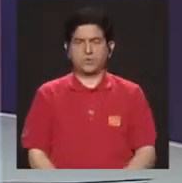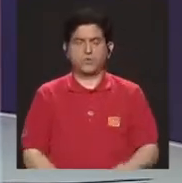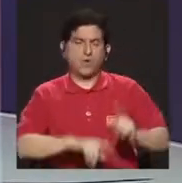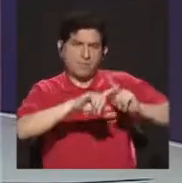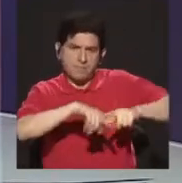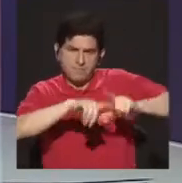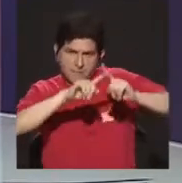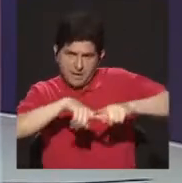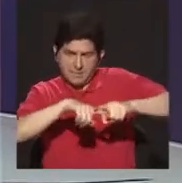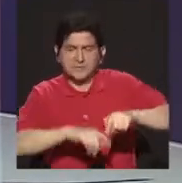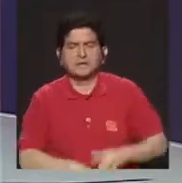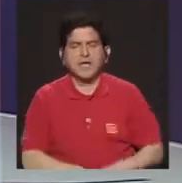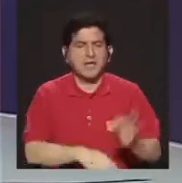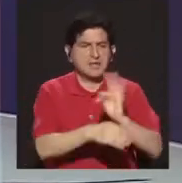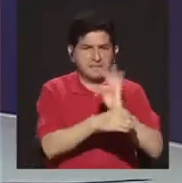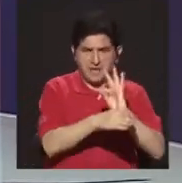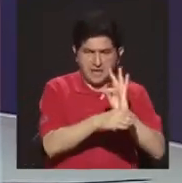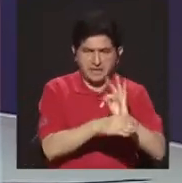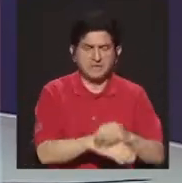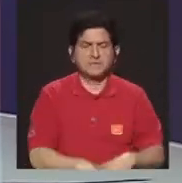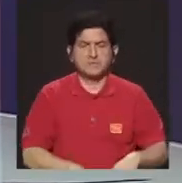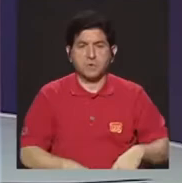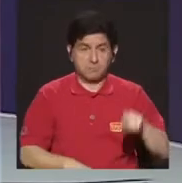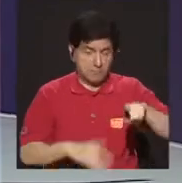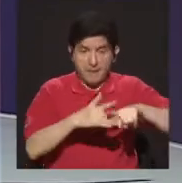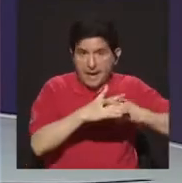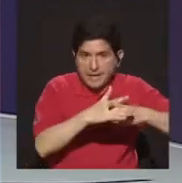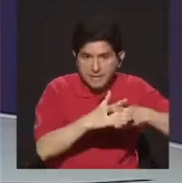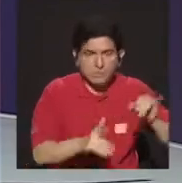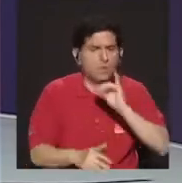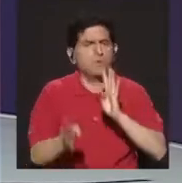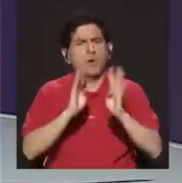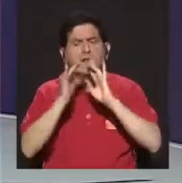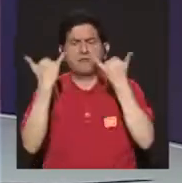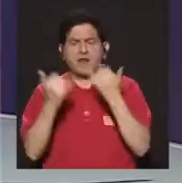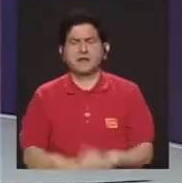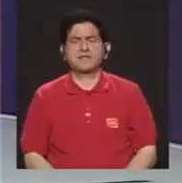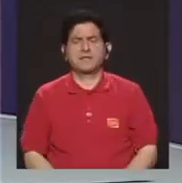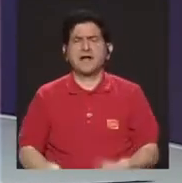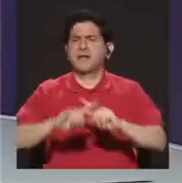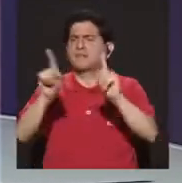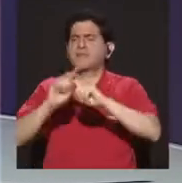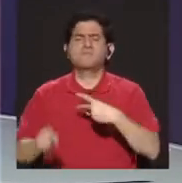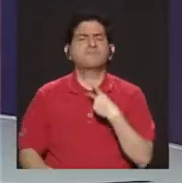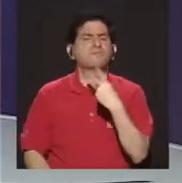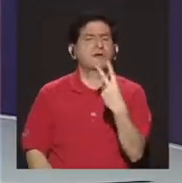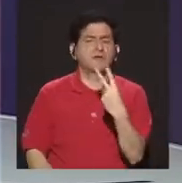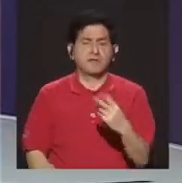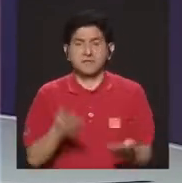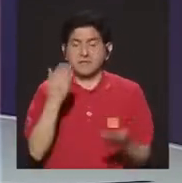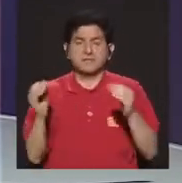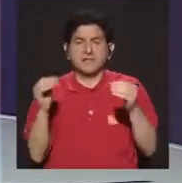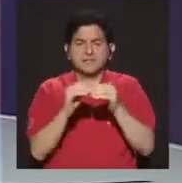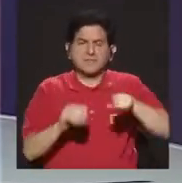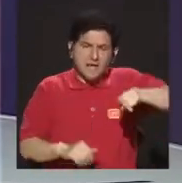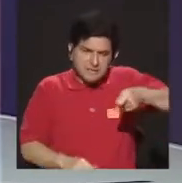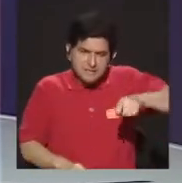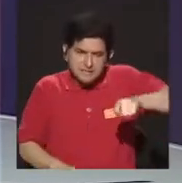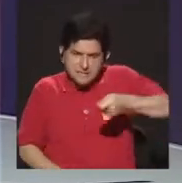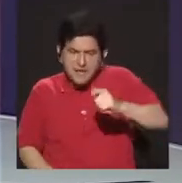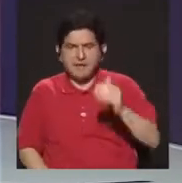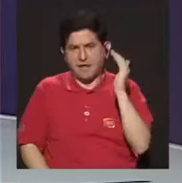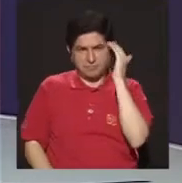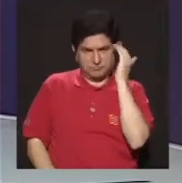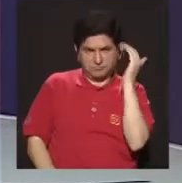de la televisión que tienen sino para empezar a hablar de pluralidad de voces incluso y más canales más posibilidades de